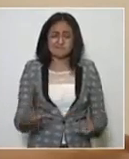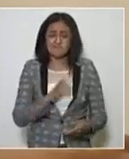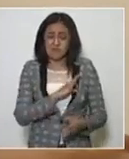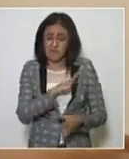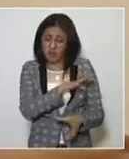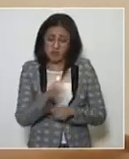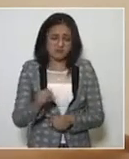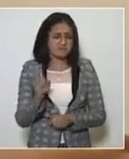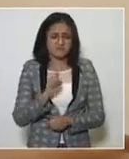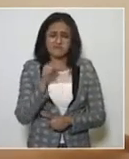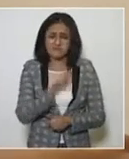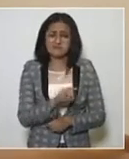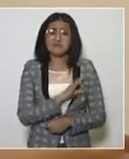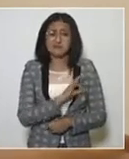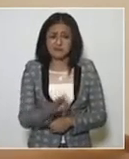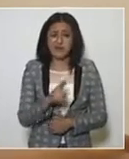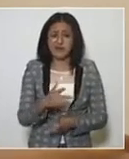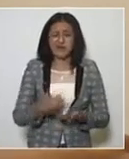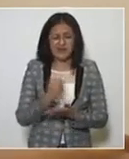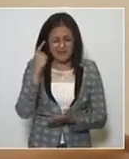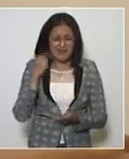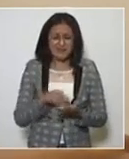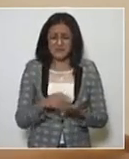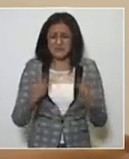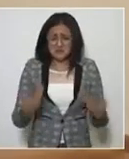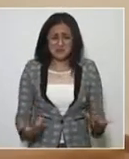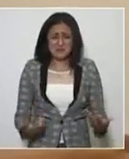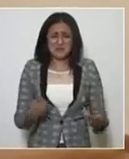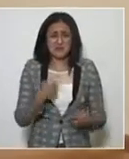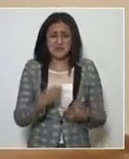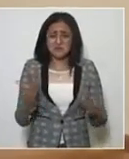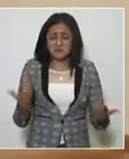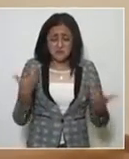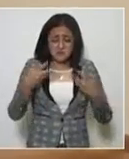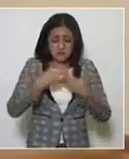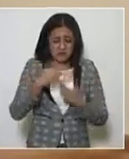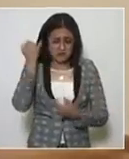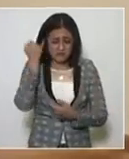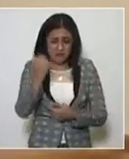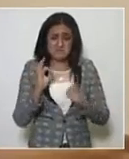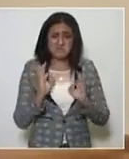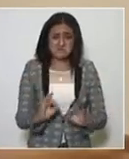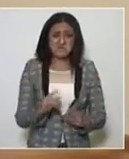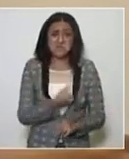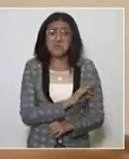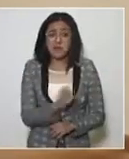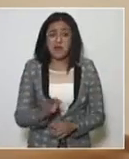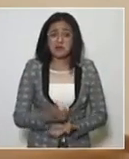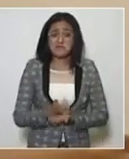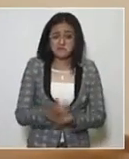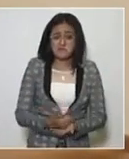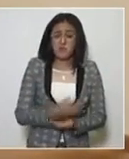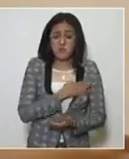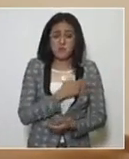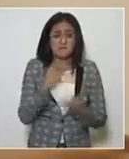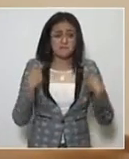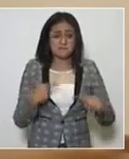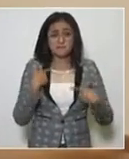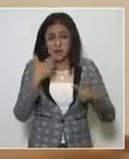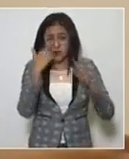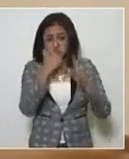sus principios y su congruencia. Así es que yo respeto mucho la